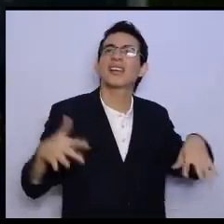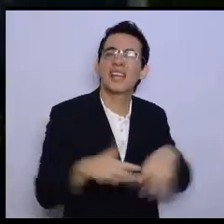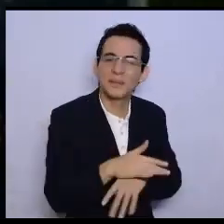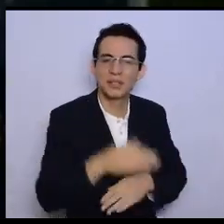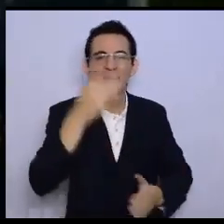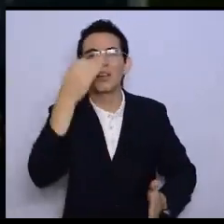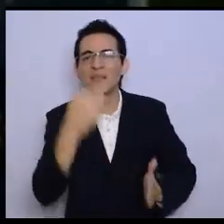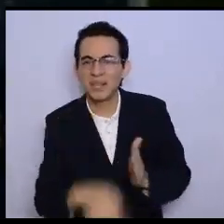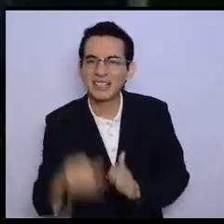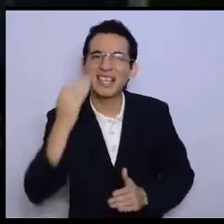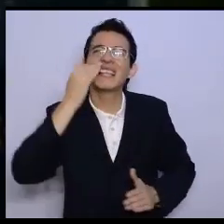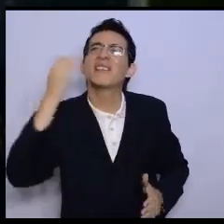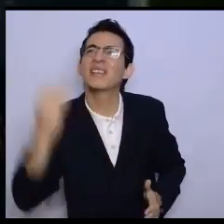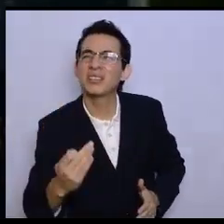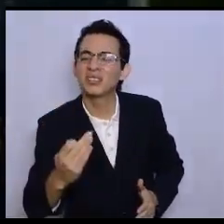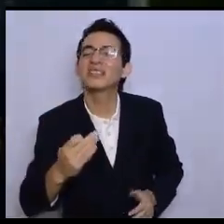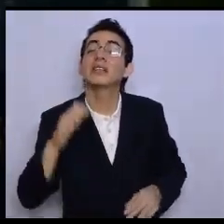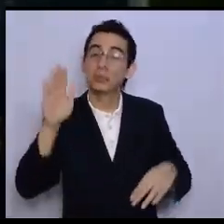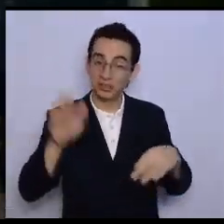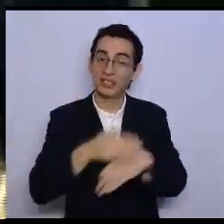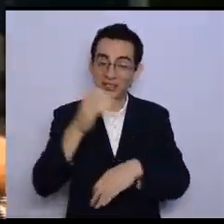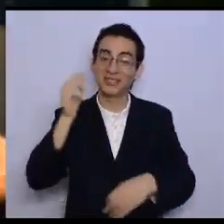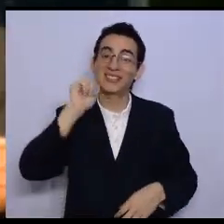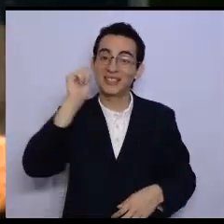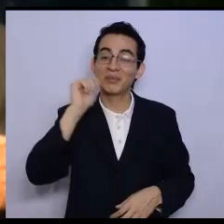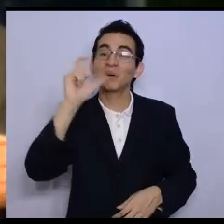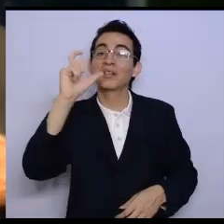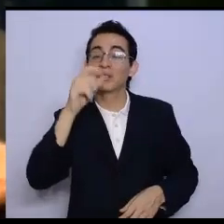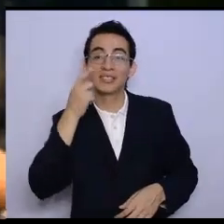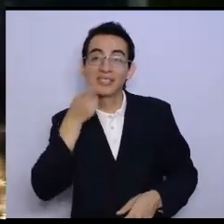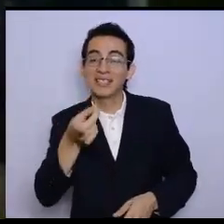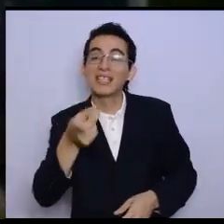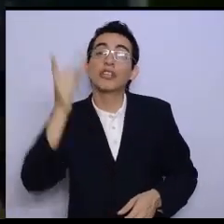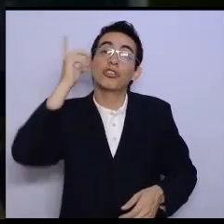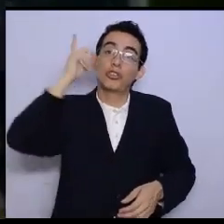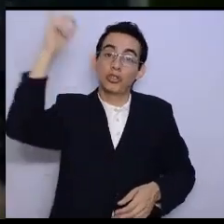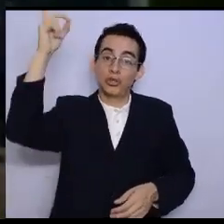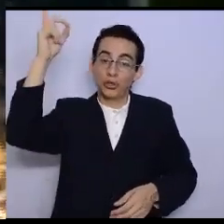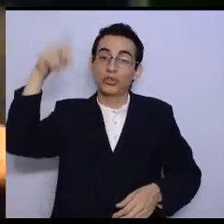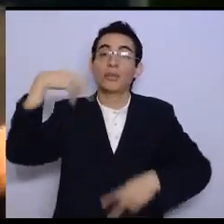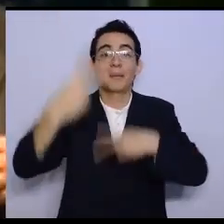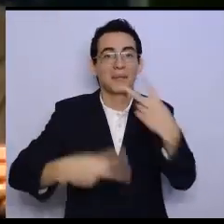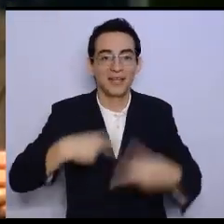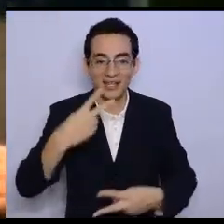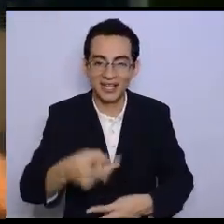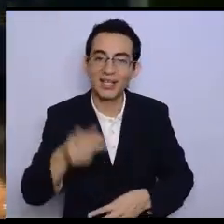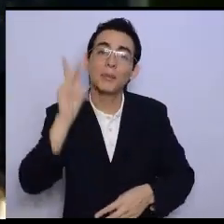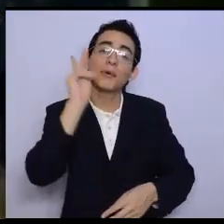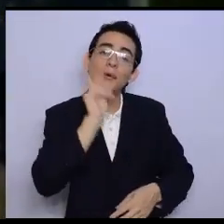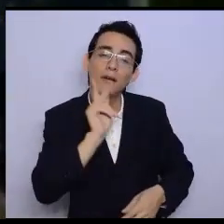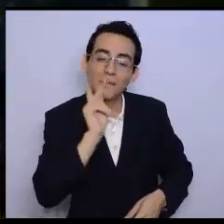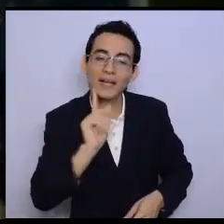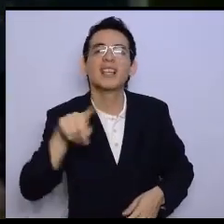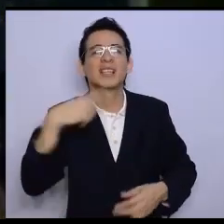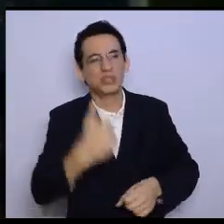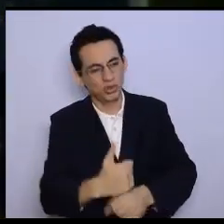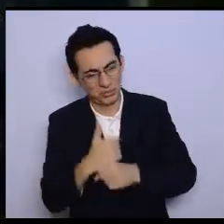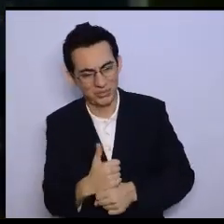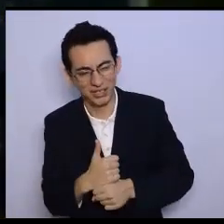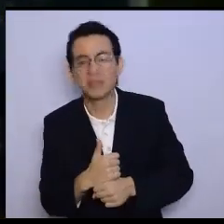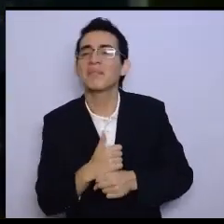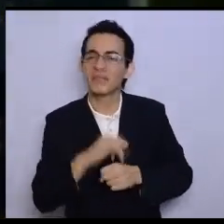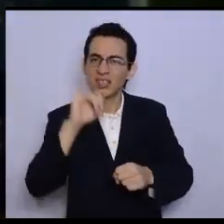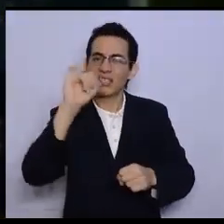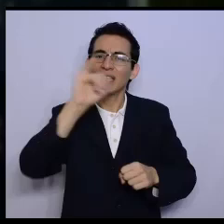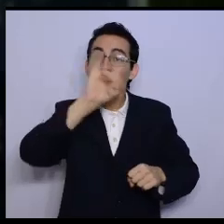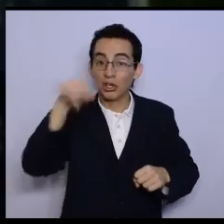purificación produce un dolor, una aflicción, y por qué no decirlo, hasta un sufrimiento. Pero Job tenía